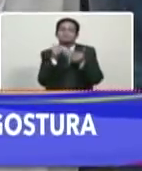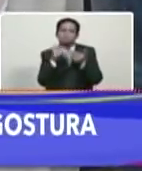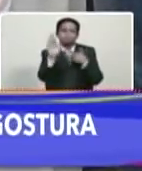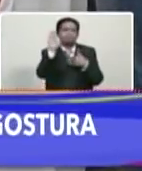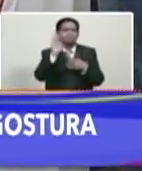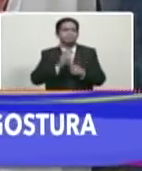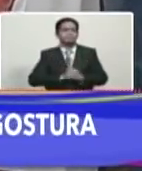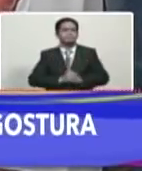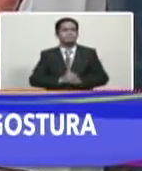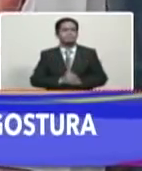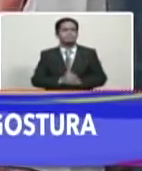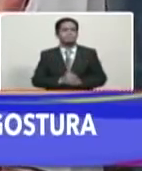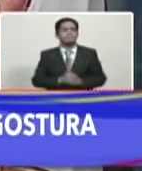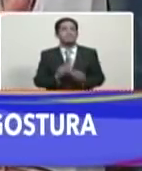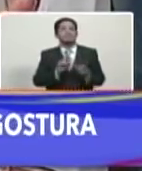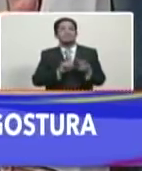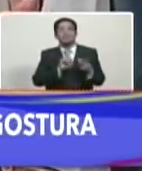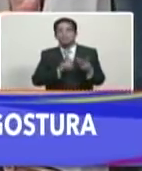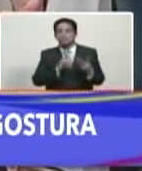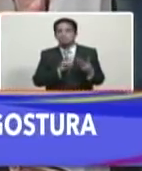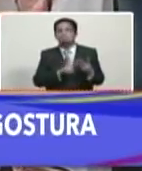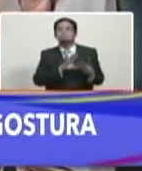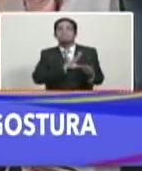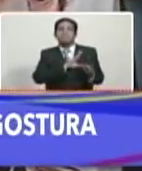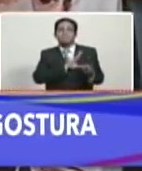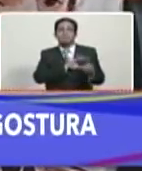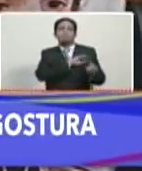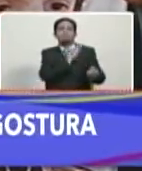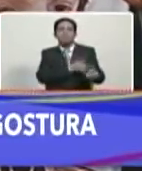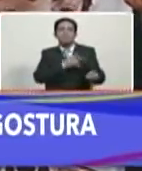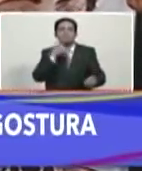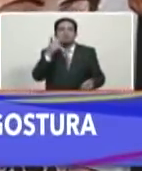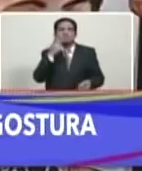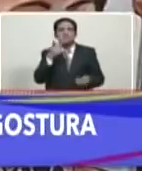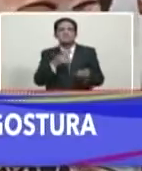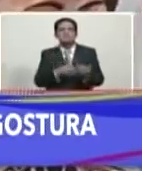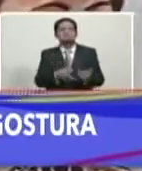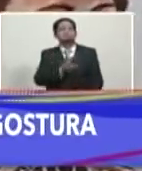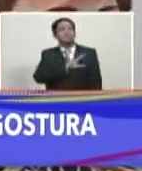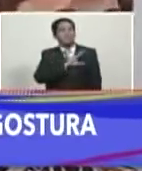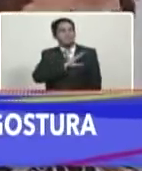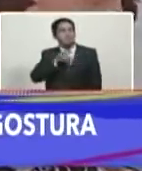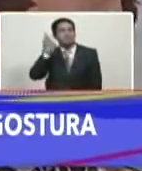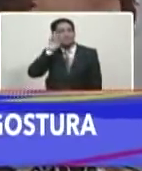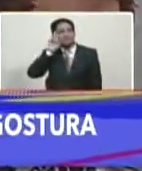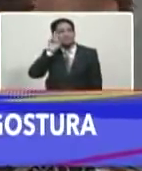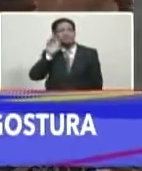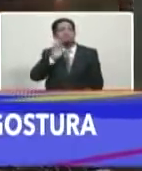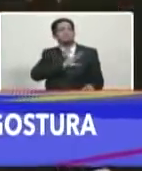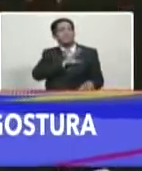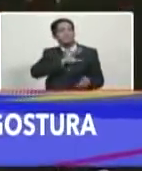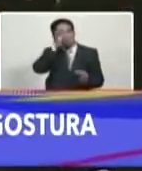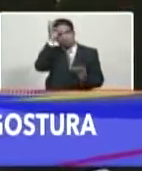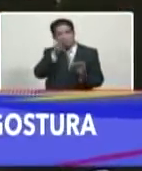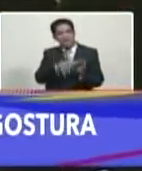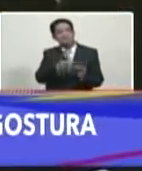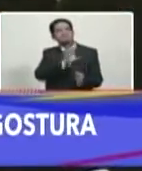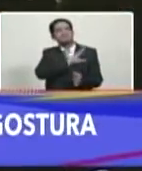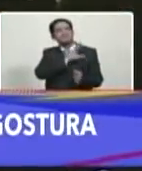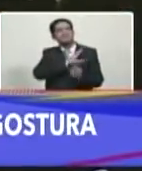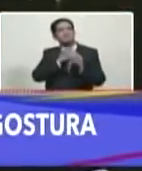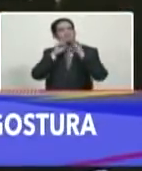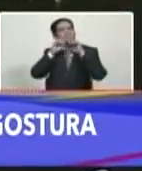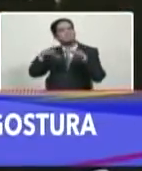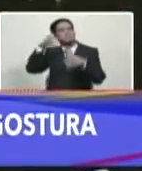Tenemos el poder político y militar de la República. Tenemos la razón, tenemos la fe, tenemos la bendición de